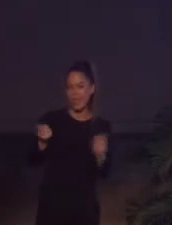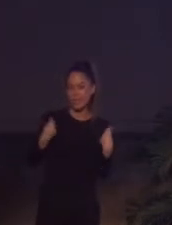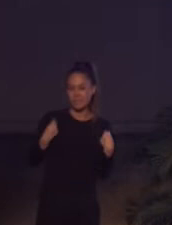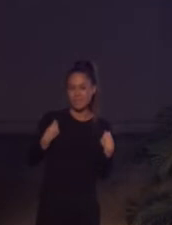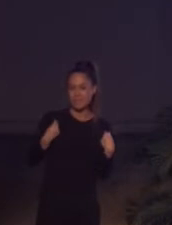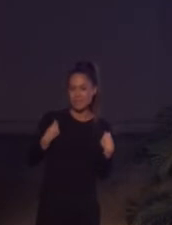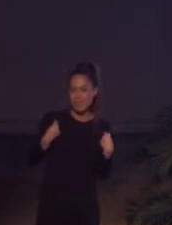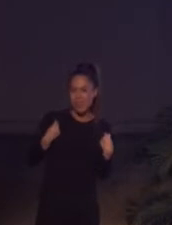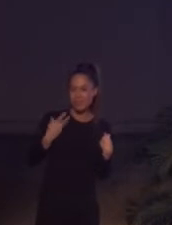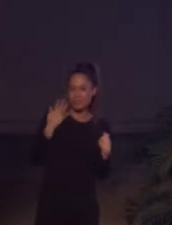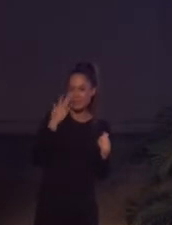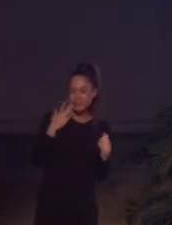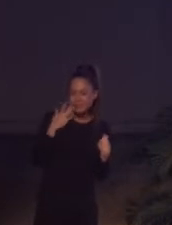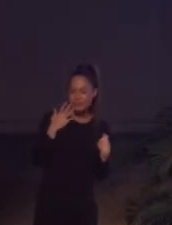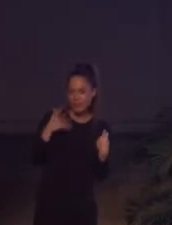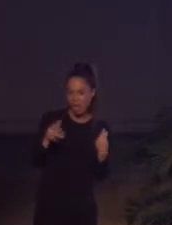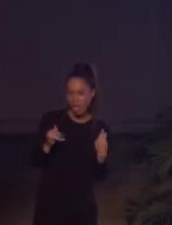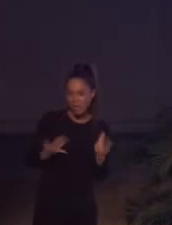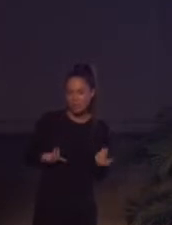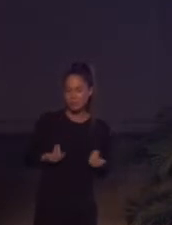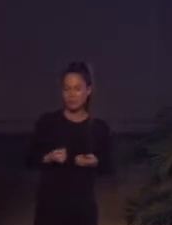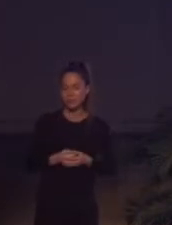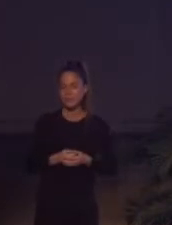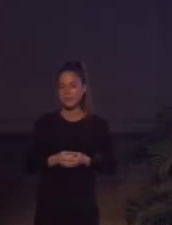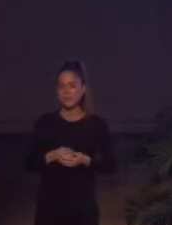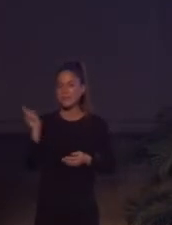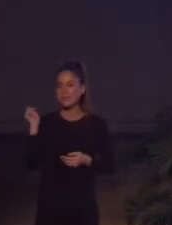y además para mí son espacios como para